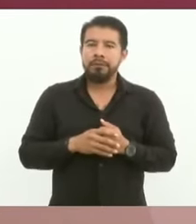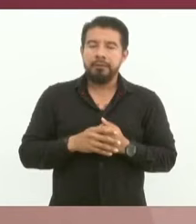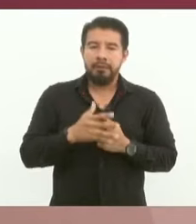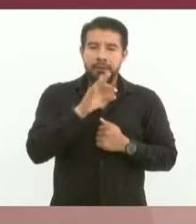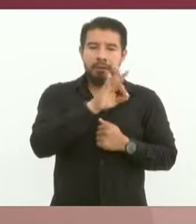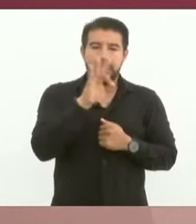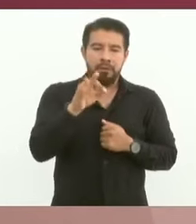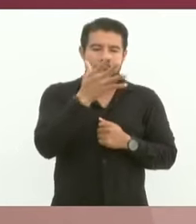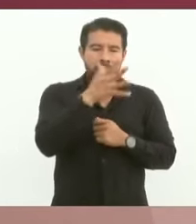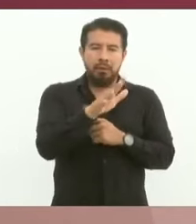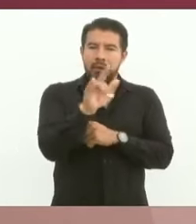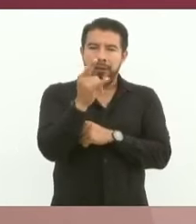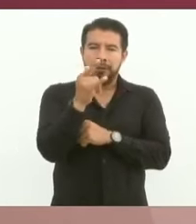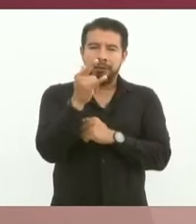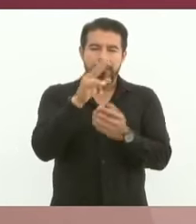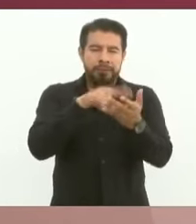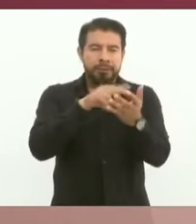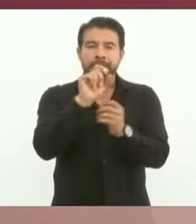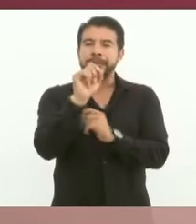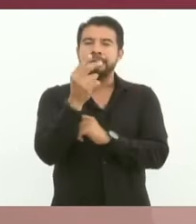...10 de julio del 22... ahí